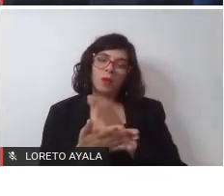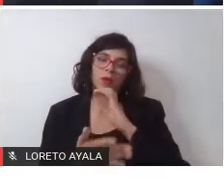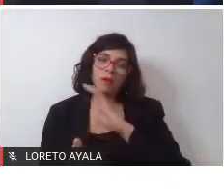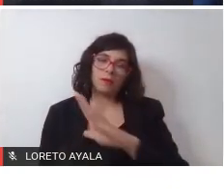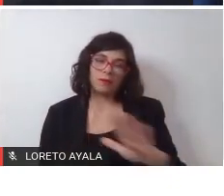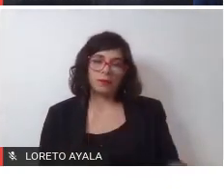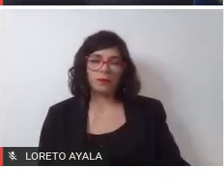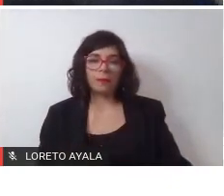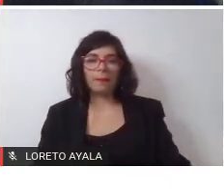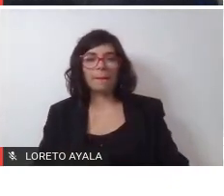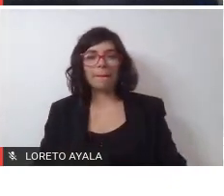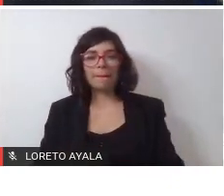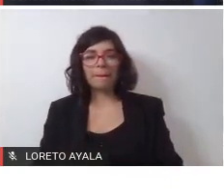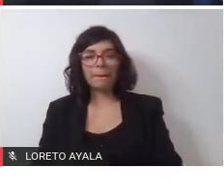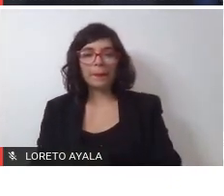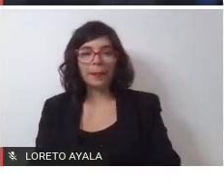¿ya?